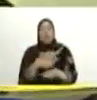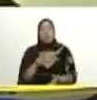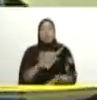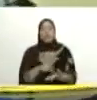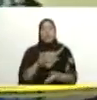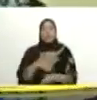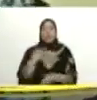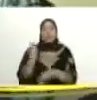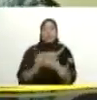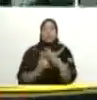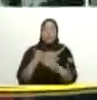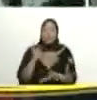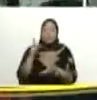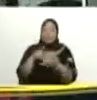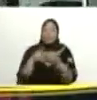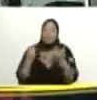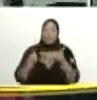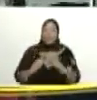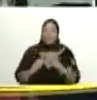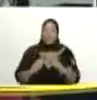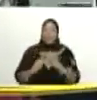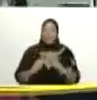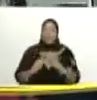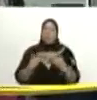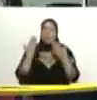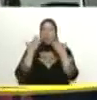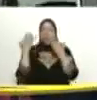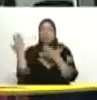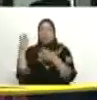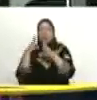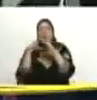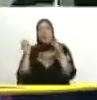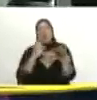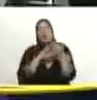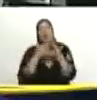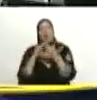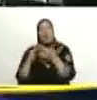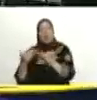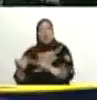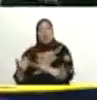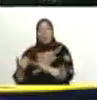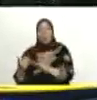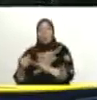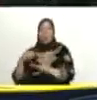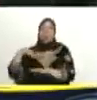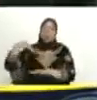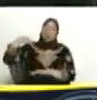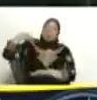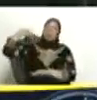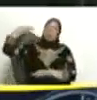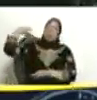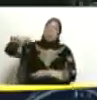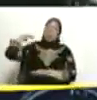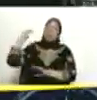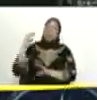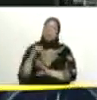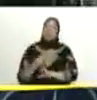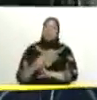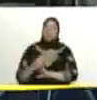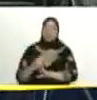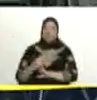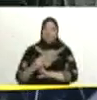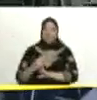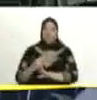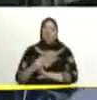poder construir estos espacios tan importantes para toda esta comunidad de casi 14.000 personas, casi 3.000